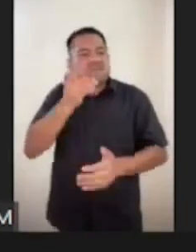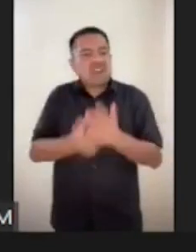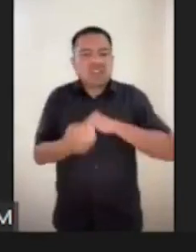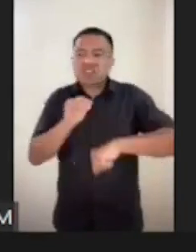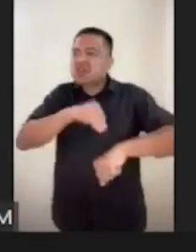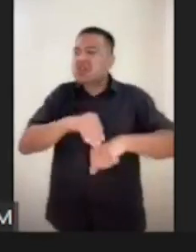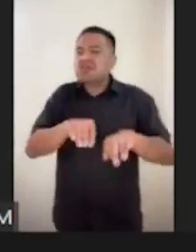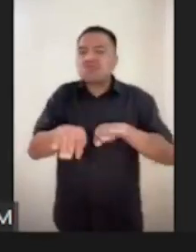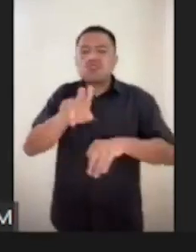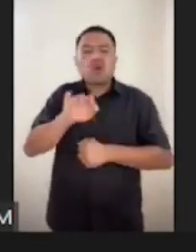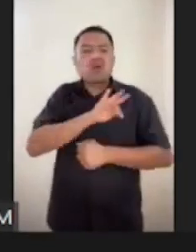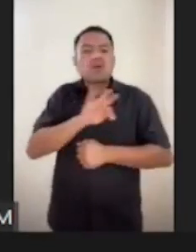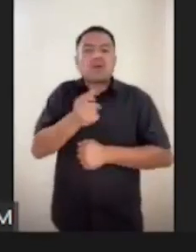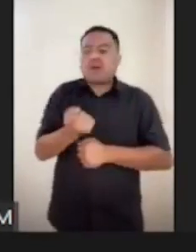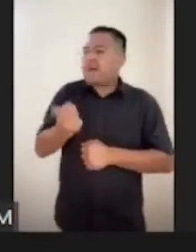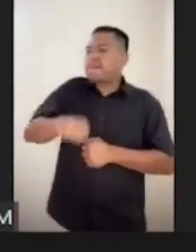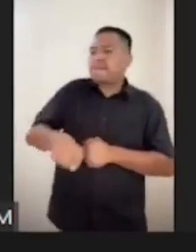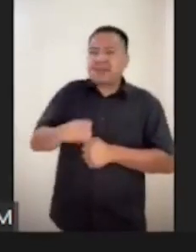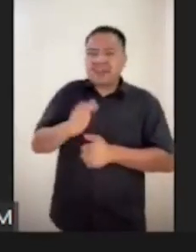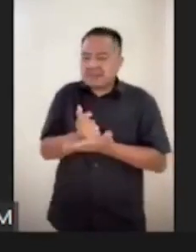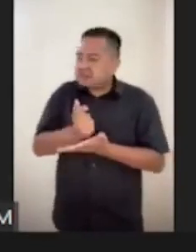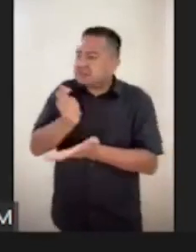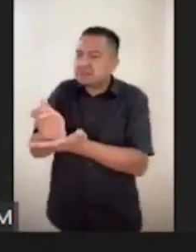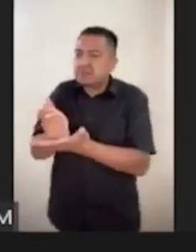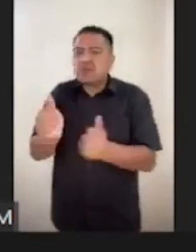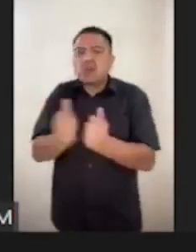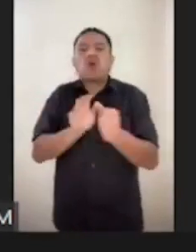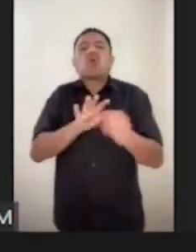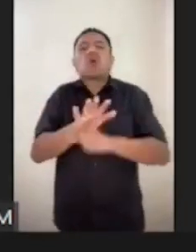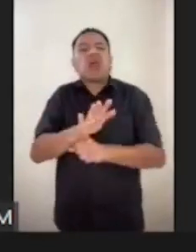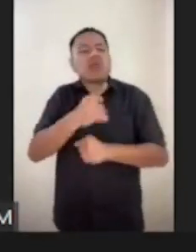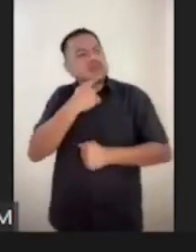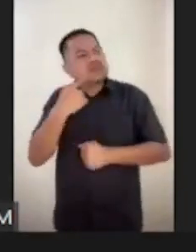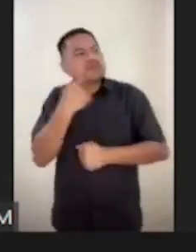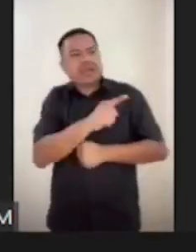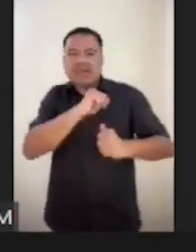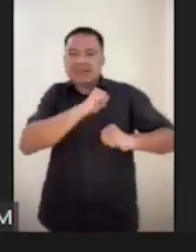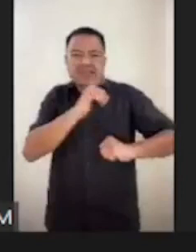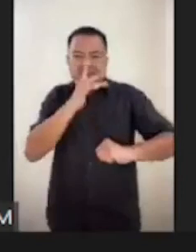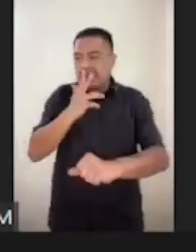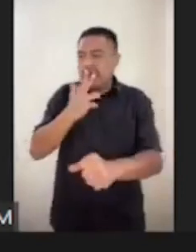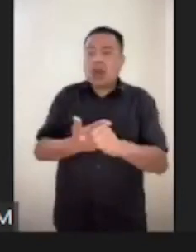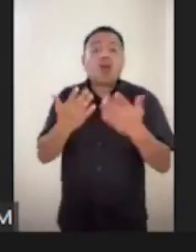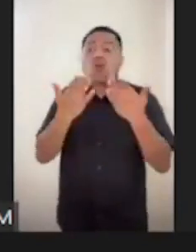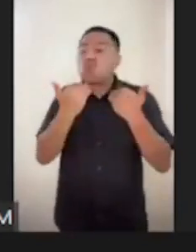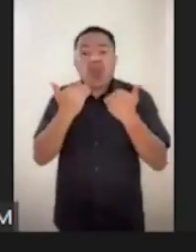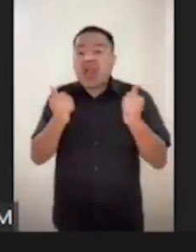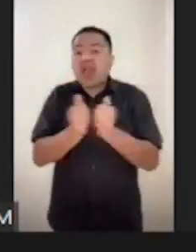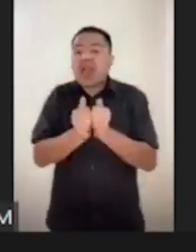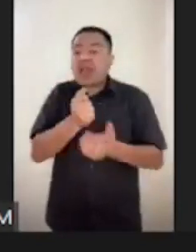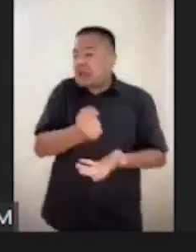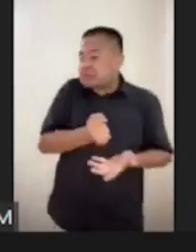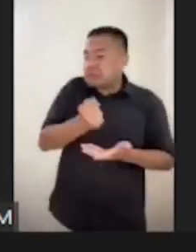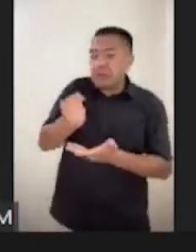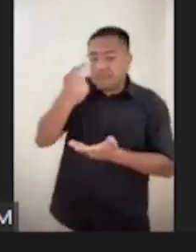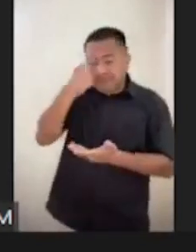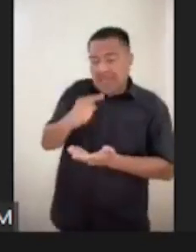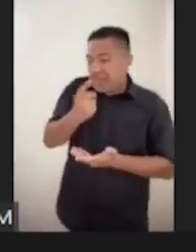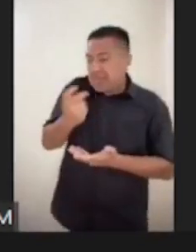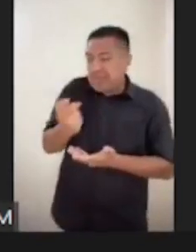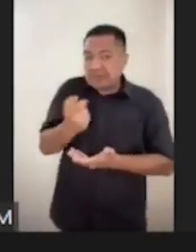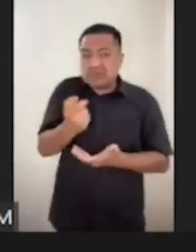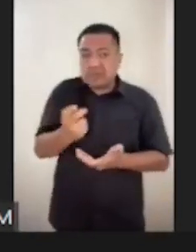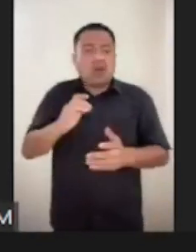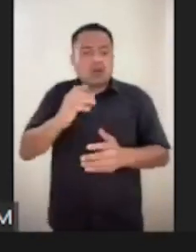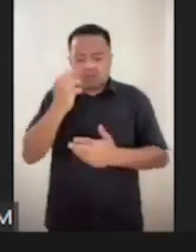no se puede ordenar el pago de las remuneraciones en los términos que reclaman los actores, al no existir base presupuestaria para ello, toda vez que de la